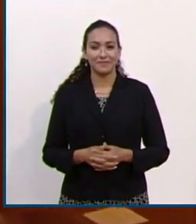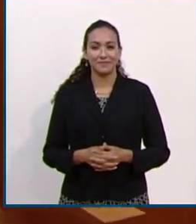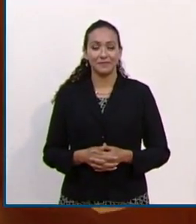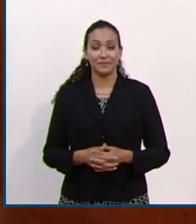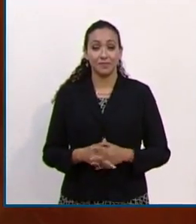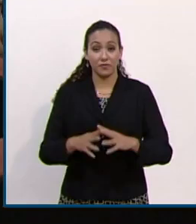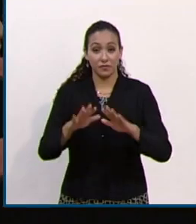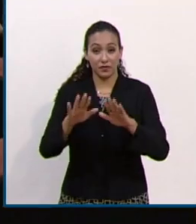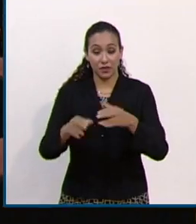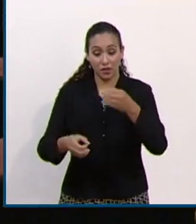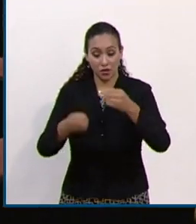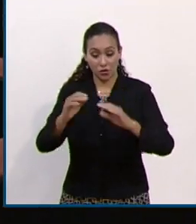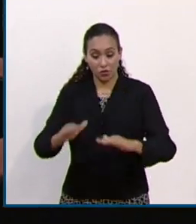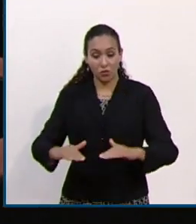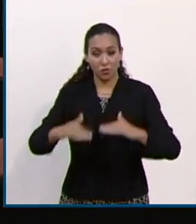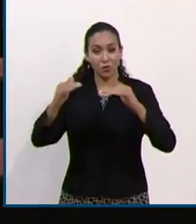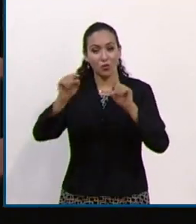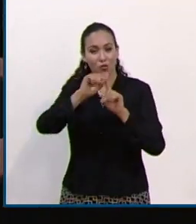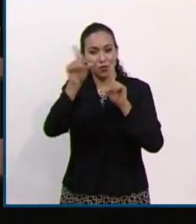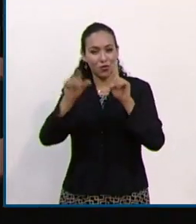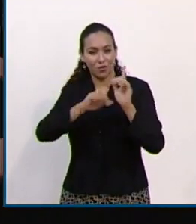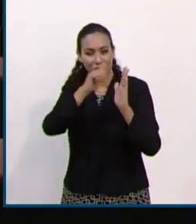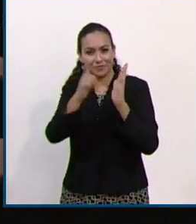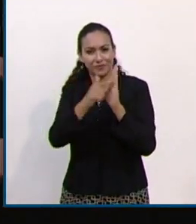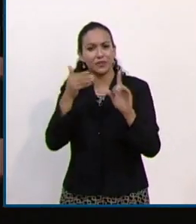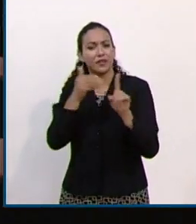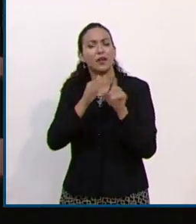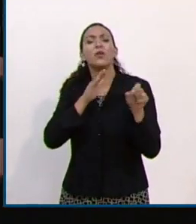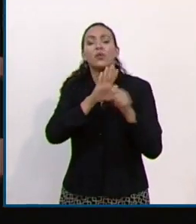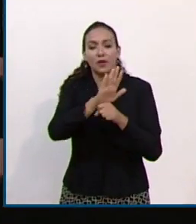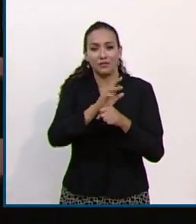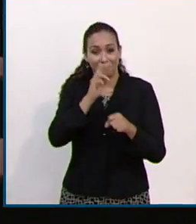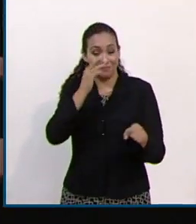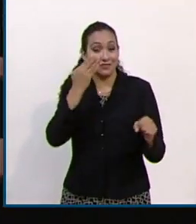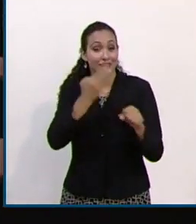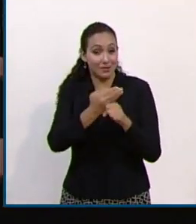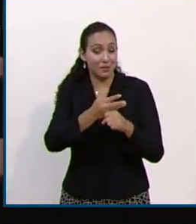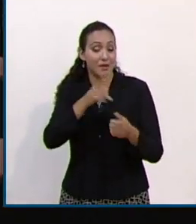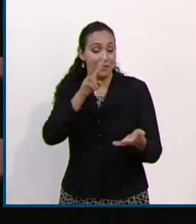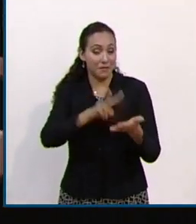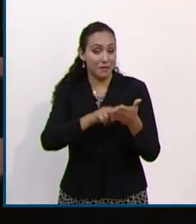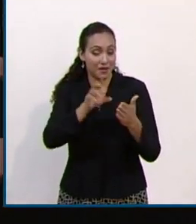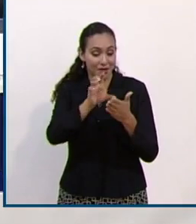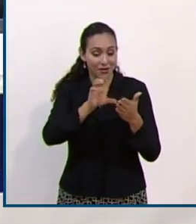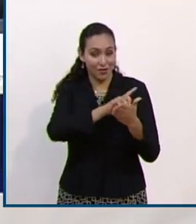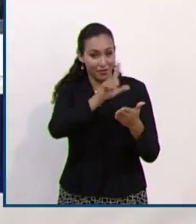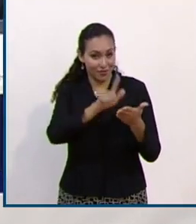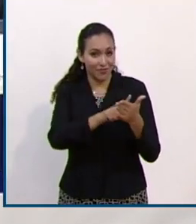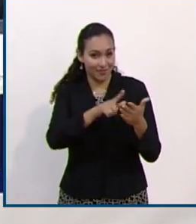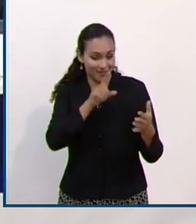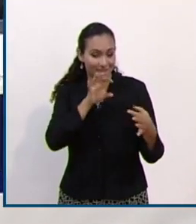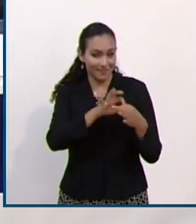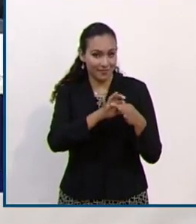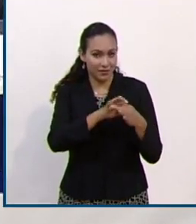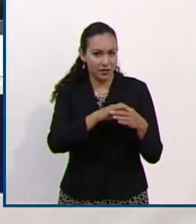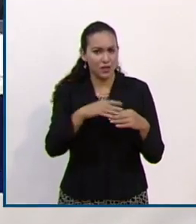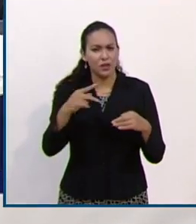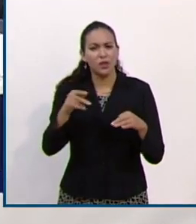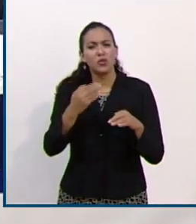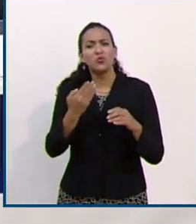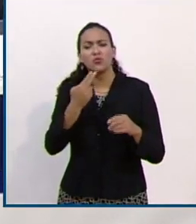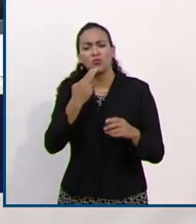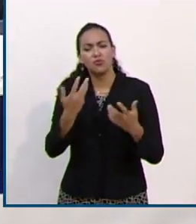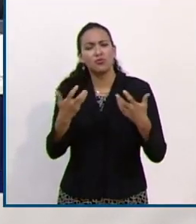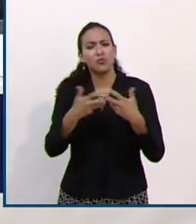La Suprema Corte de Justicia de la Nación tiene la responsabilidad de hacer valer los principios constitucionales y su función es